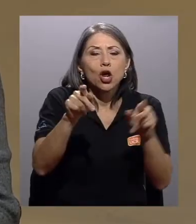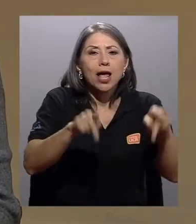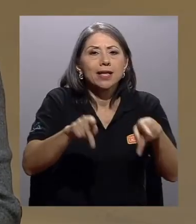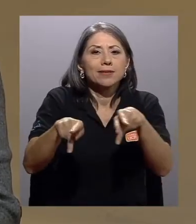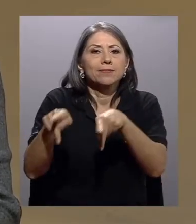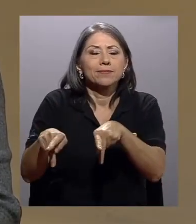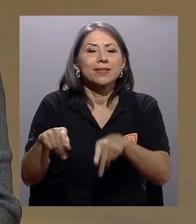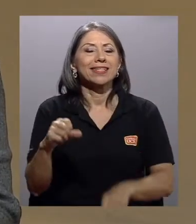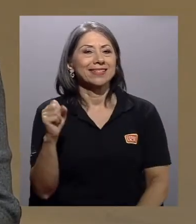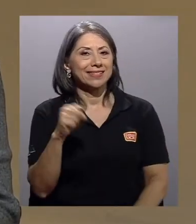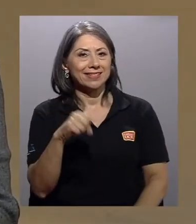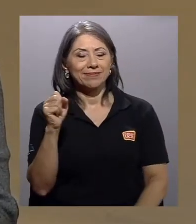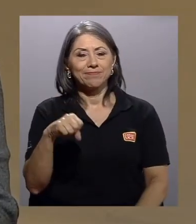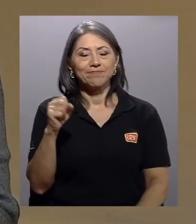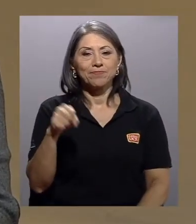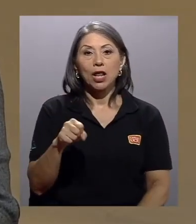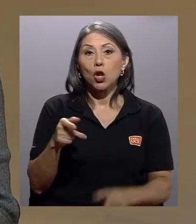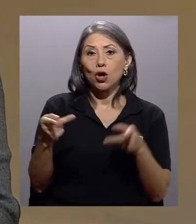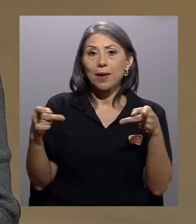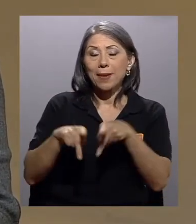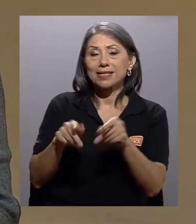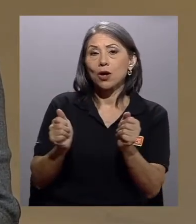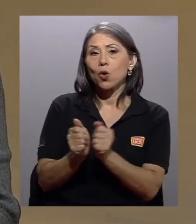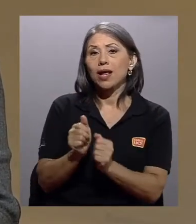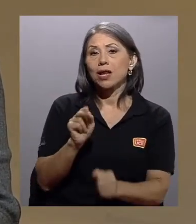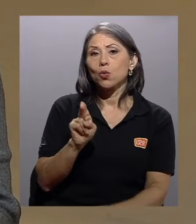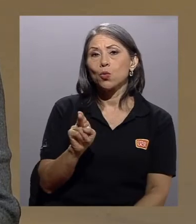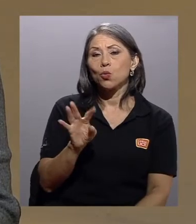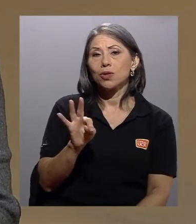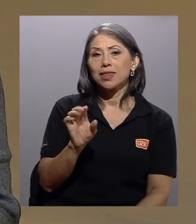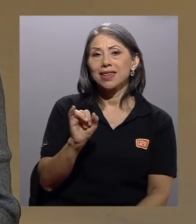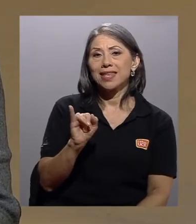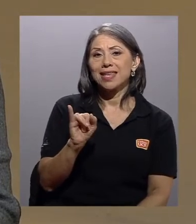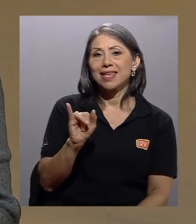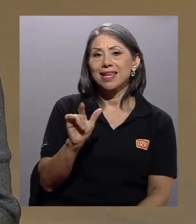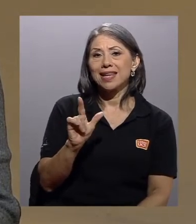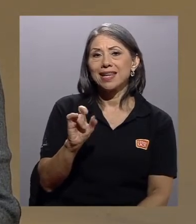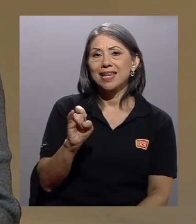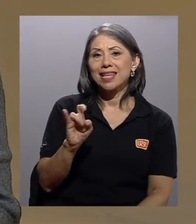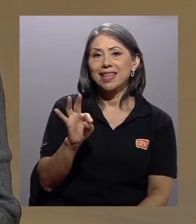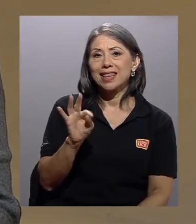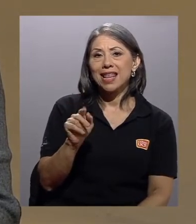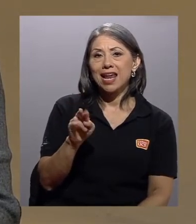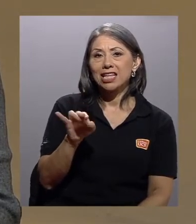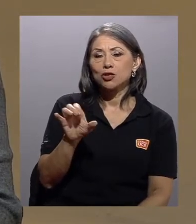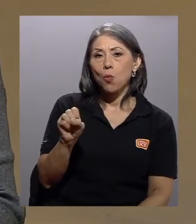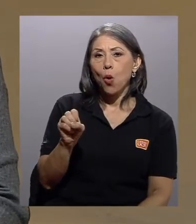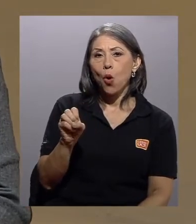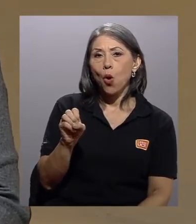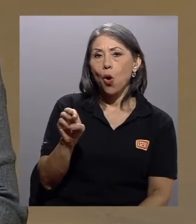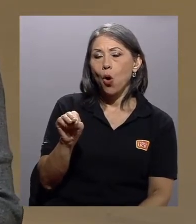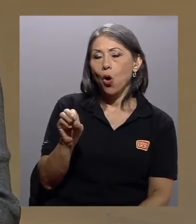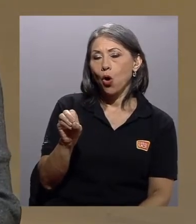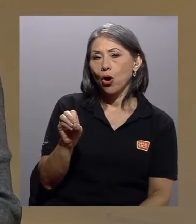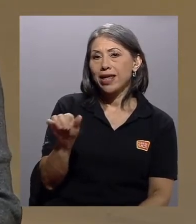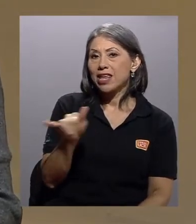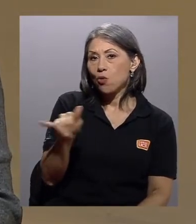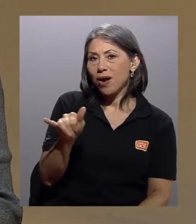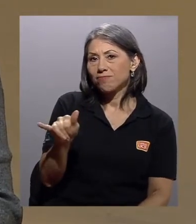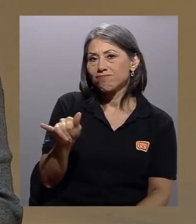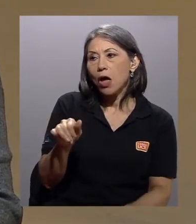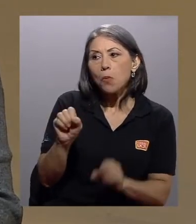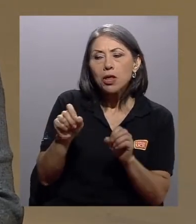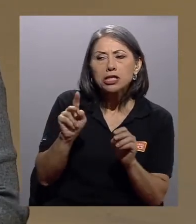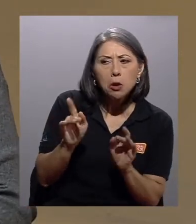Sí, claro, lo que pasa con el utilitarismo es que igual es un tipo de lente que puede llevarse hasta un